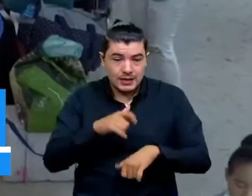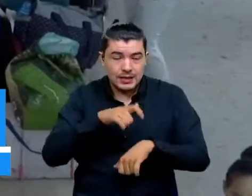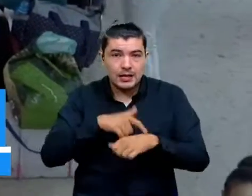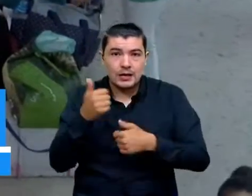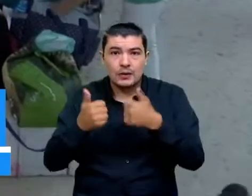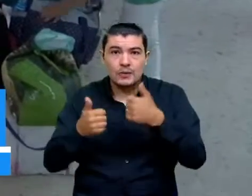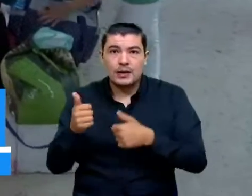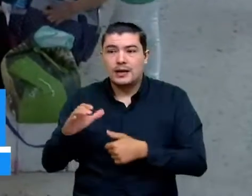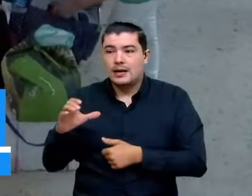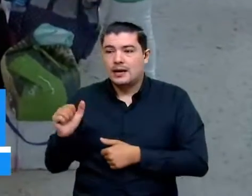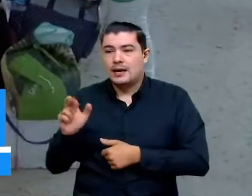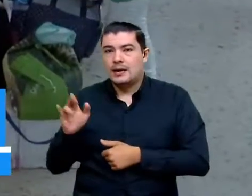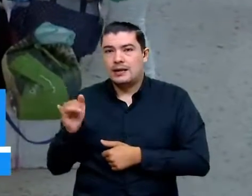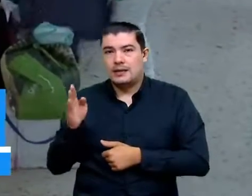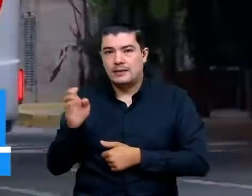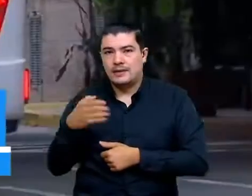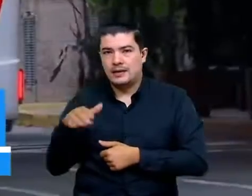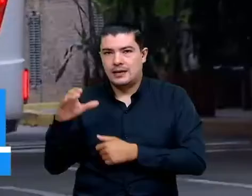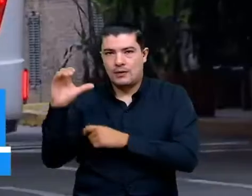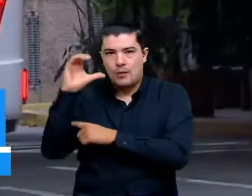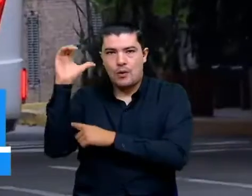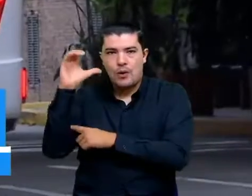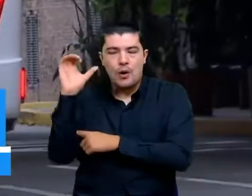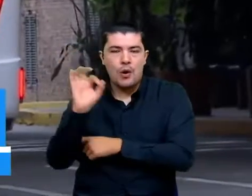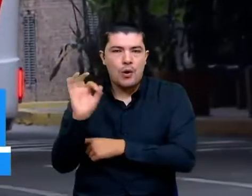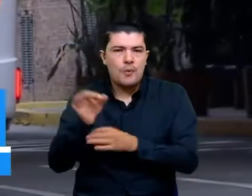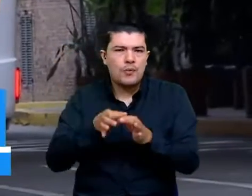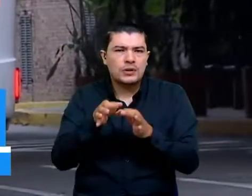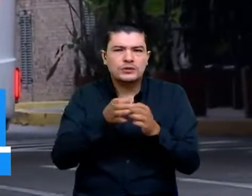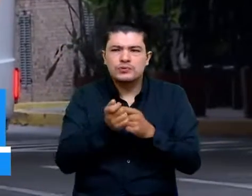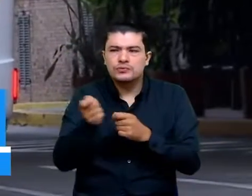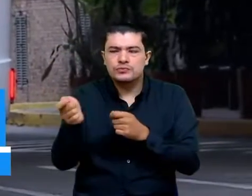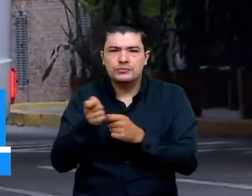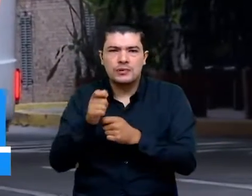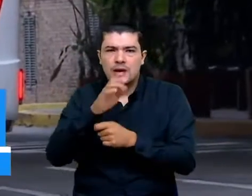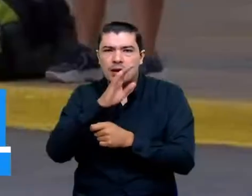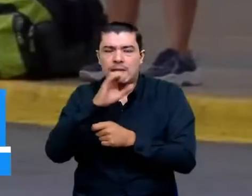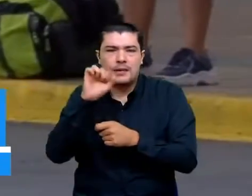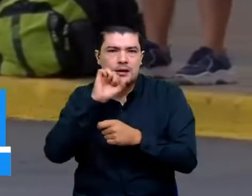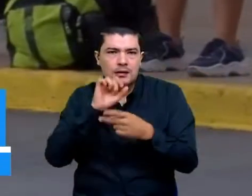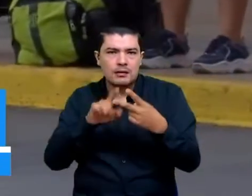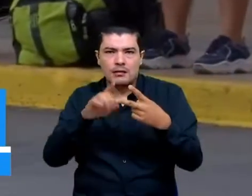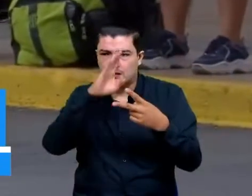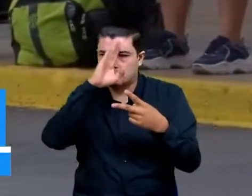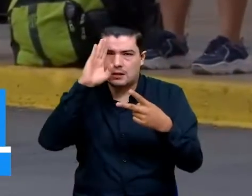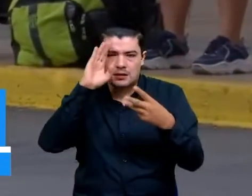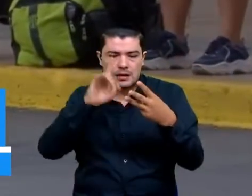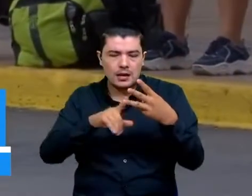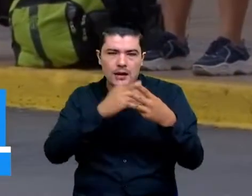el Caribe colombiano y municipios aledaños como Barranca Bermeja, San Gil, Barbosa y Tunja.